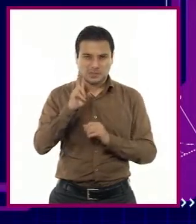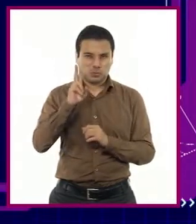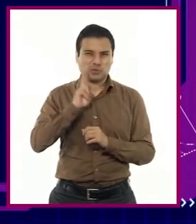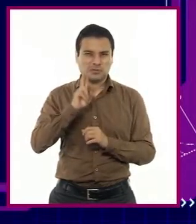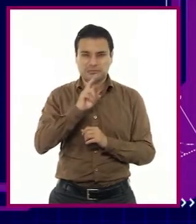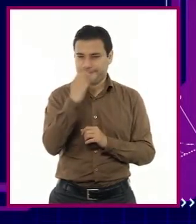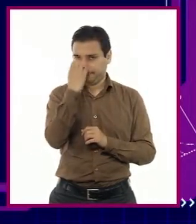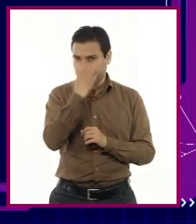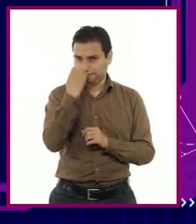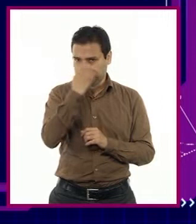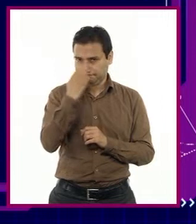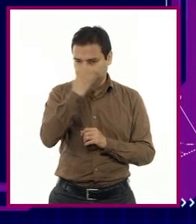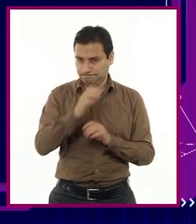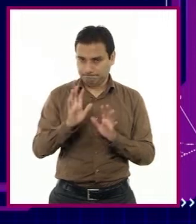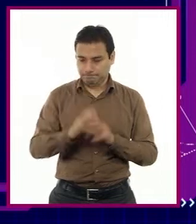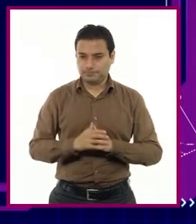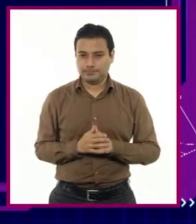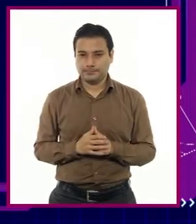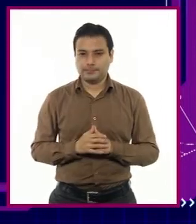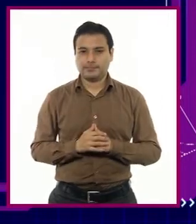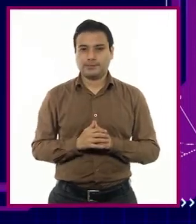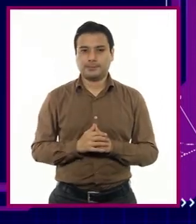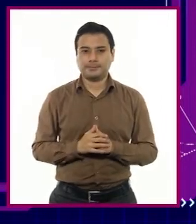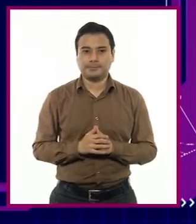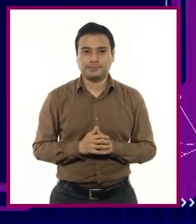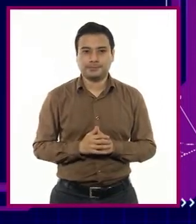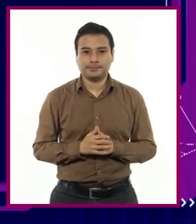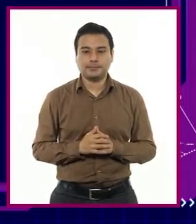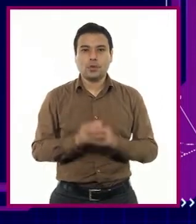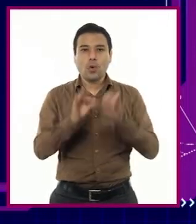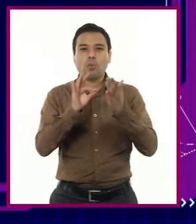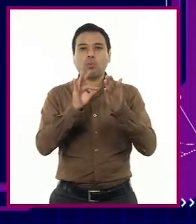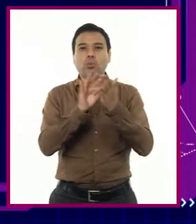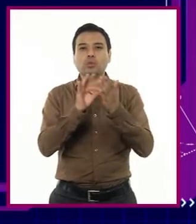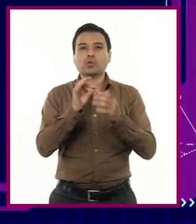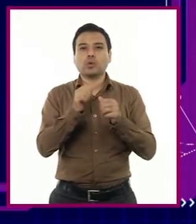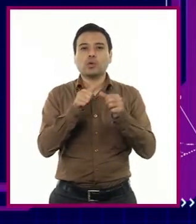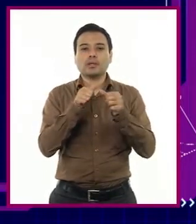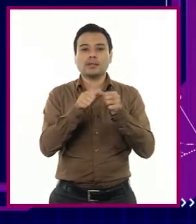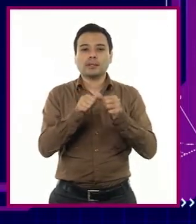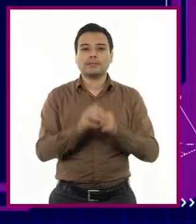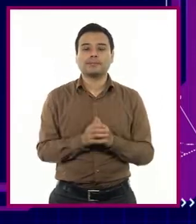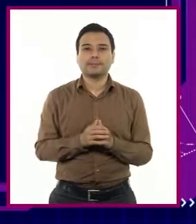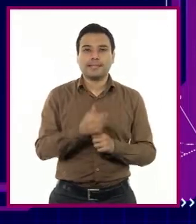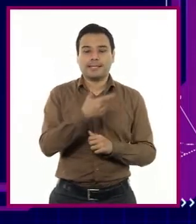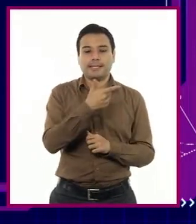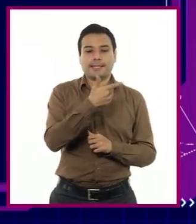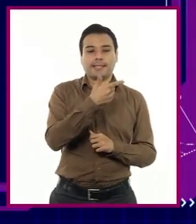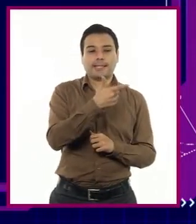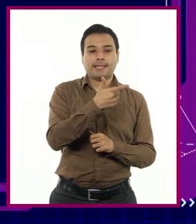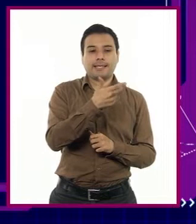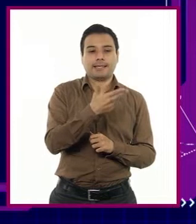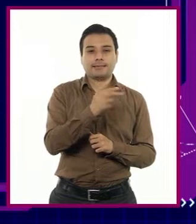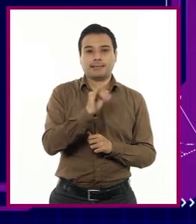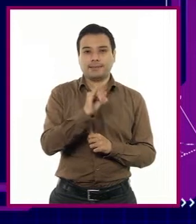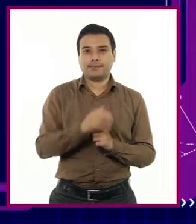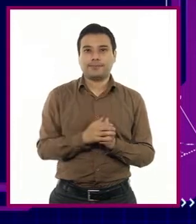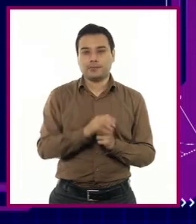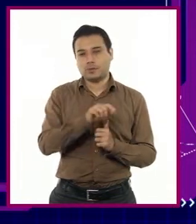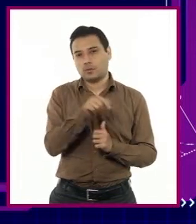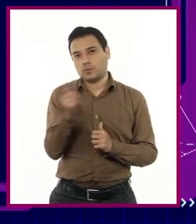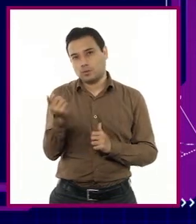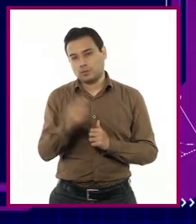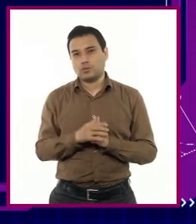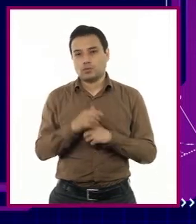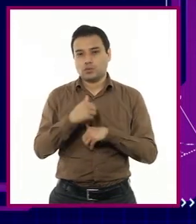segundo criterio. Nombraremos los vértices del triángulo 3 con las letras G, H, I y al triángulo 4